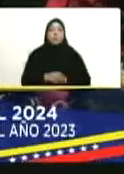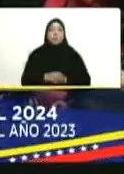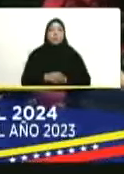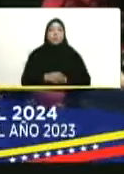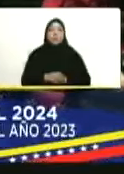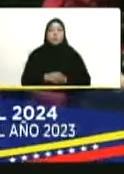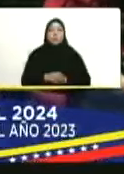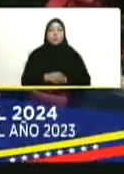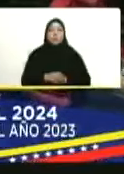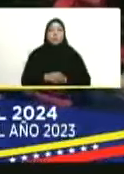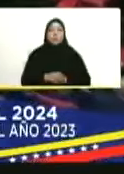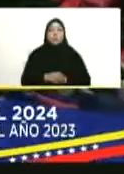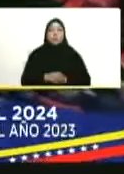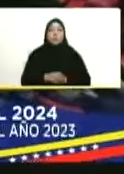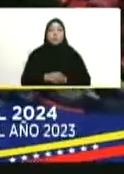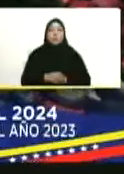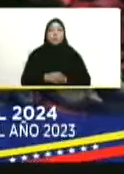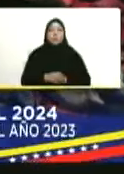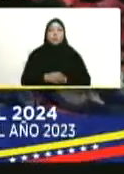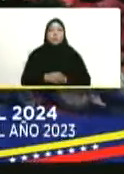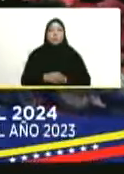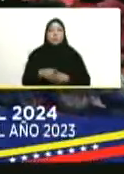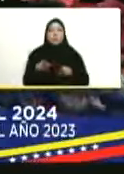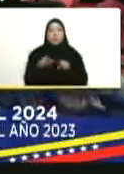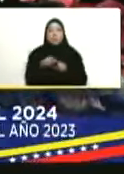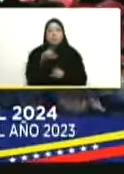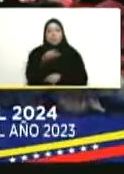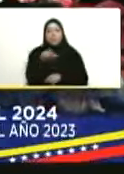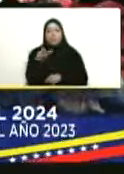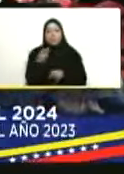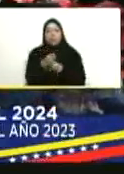Aquí está, pues yo lancé un mensaje que escribí yo mismo.